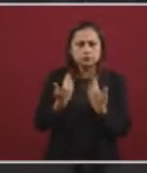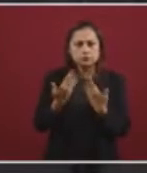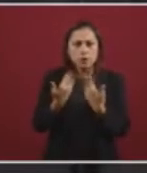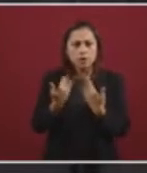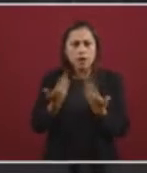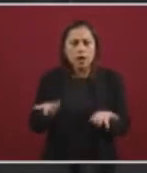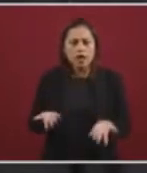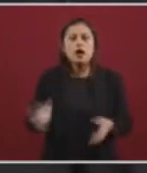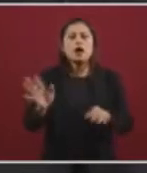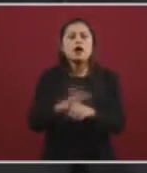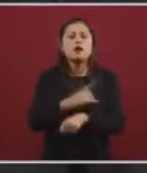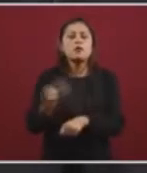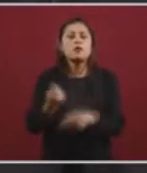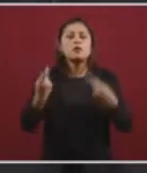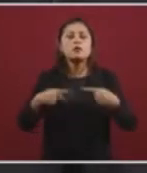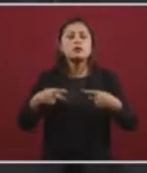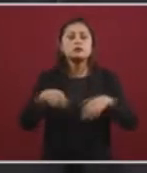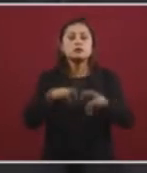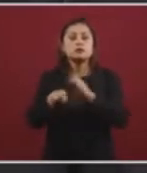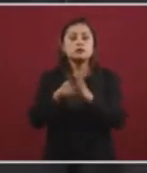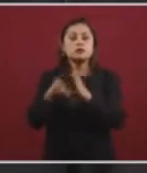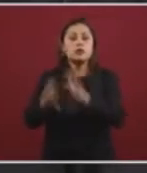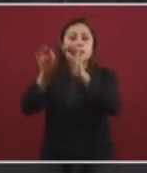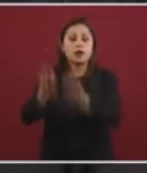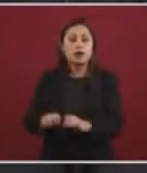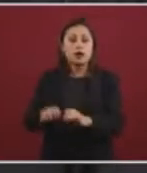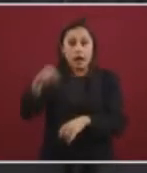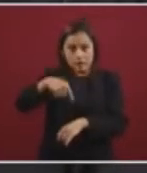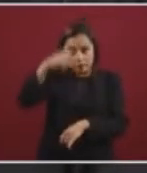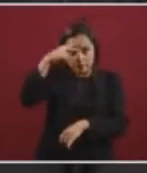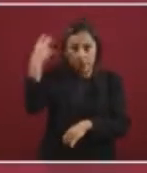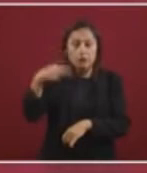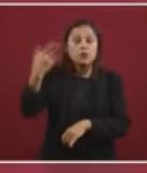la prensa estaba sometida en México,